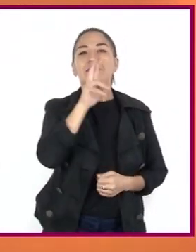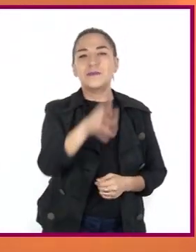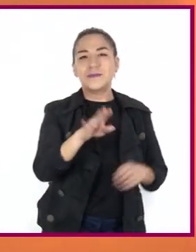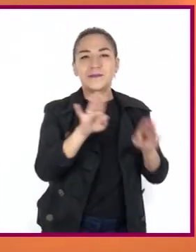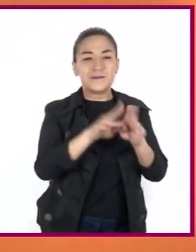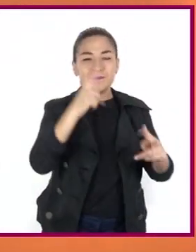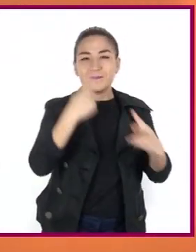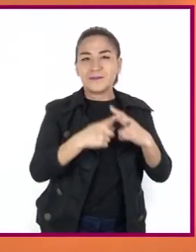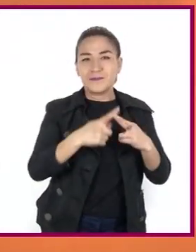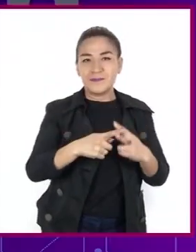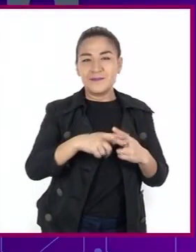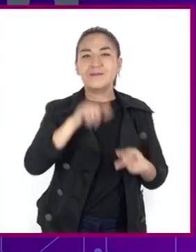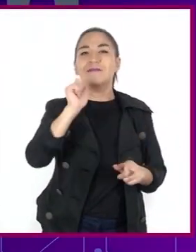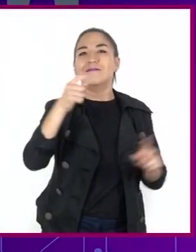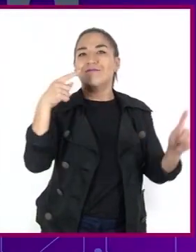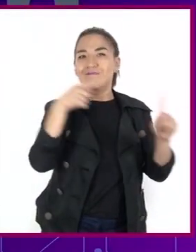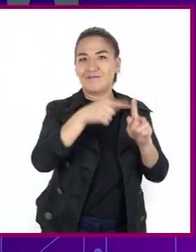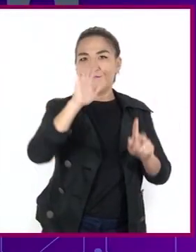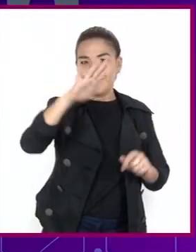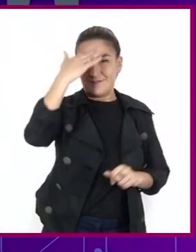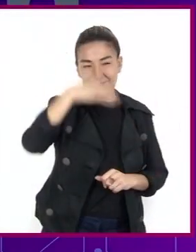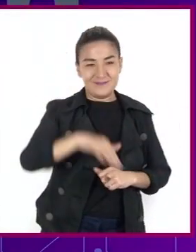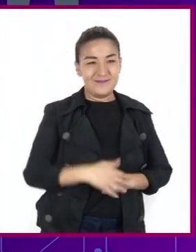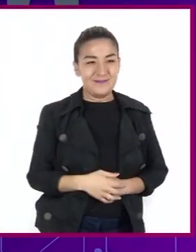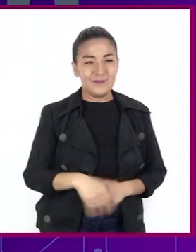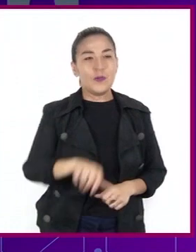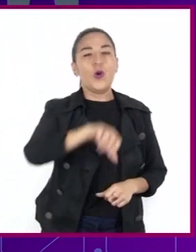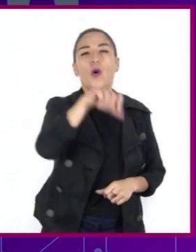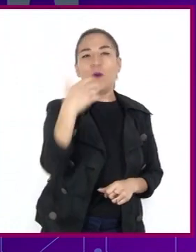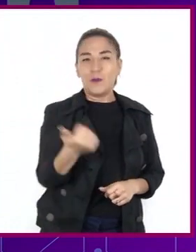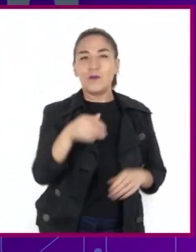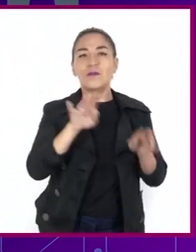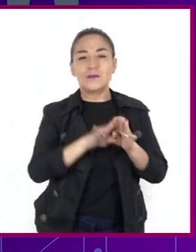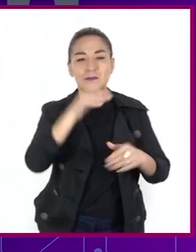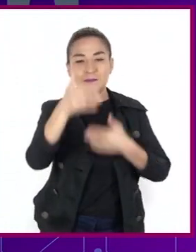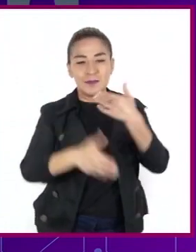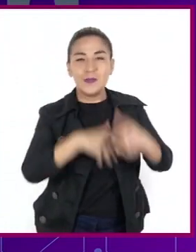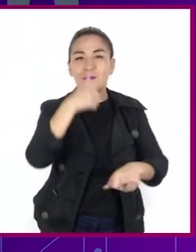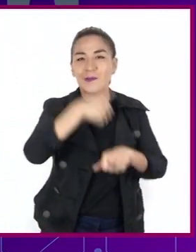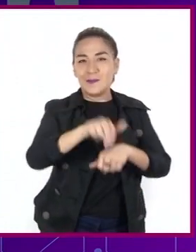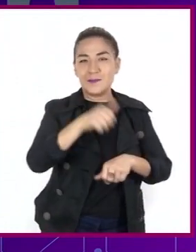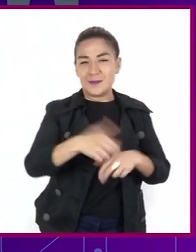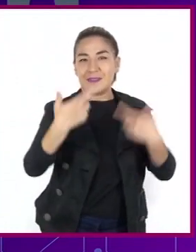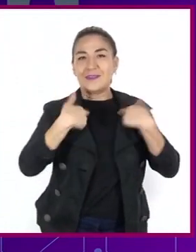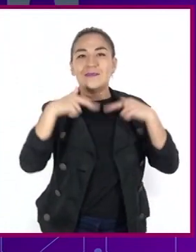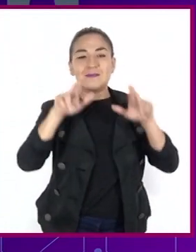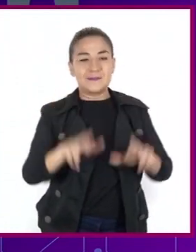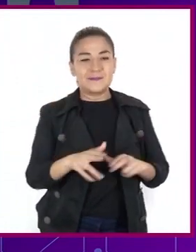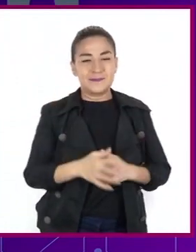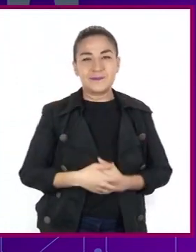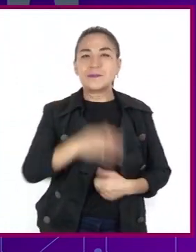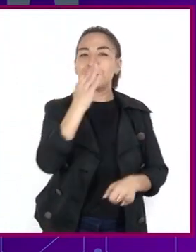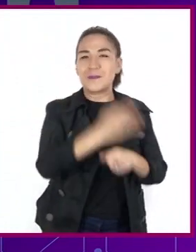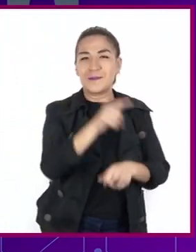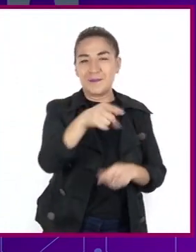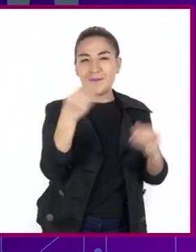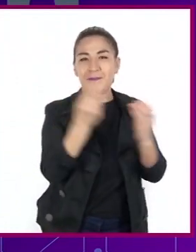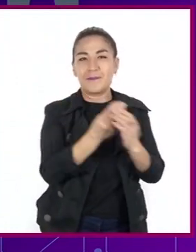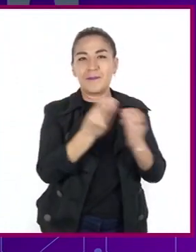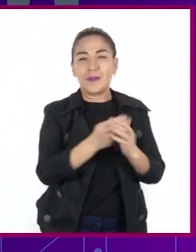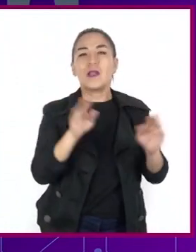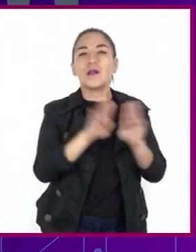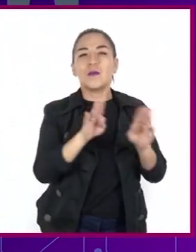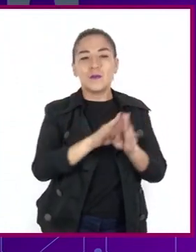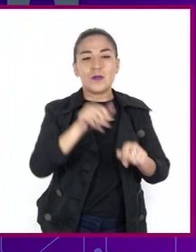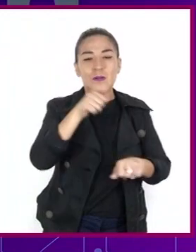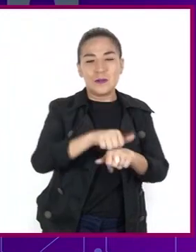operaciones algebraicas indicadas. Otra es construir la sucesión numérica que representan. En esta sesión, construiremos